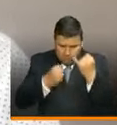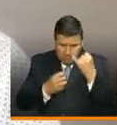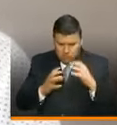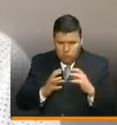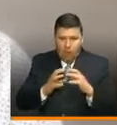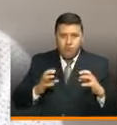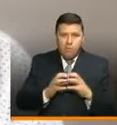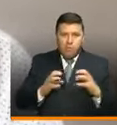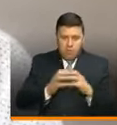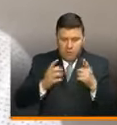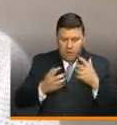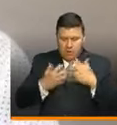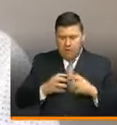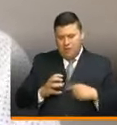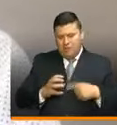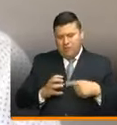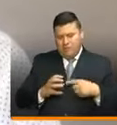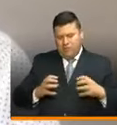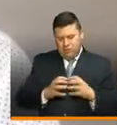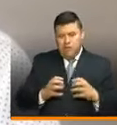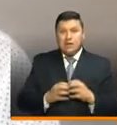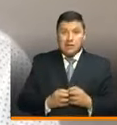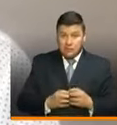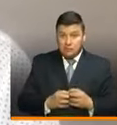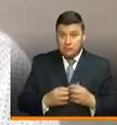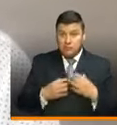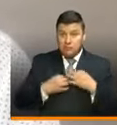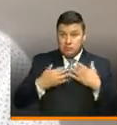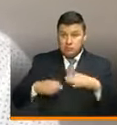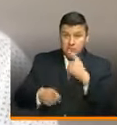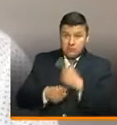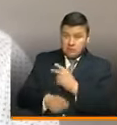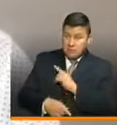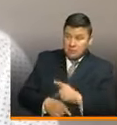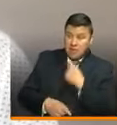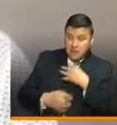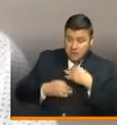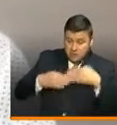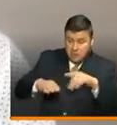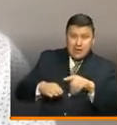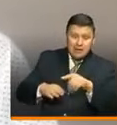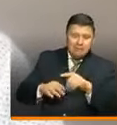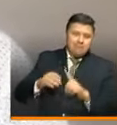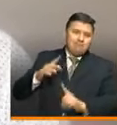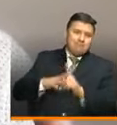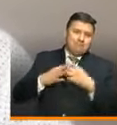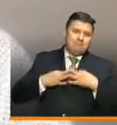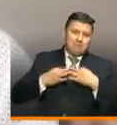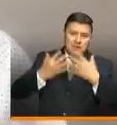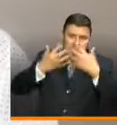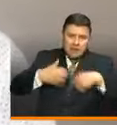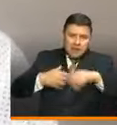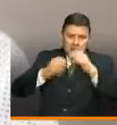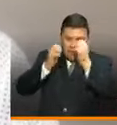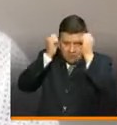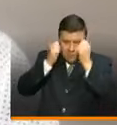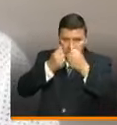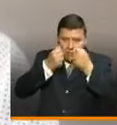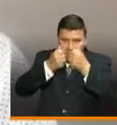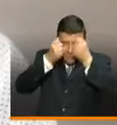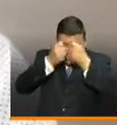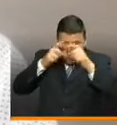válvulas, están en este momento trabajando juntos. La cadena textil que mencionó la señora vicepresidenta, fundamental para todas estas gorras, capuchas que se